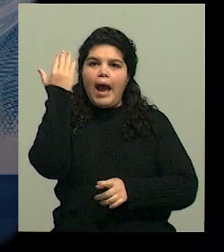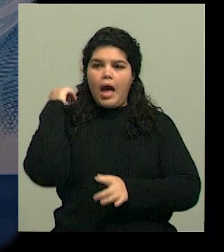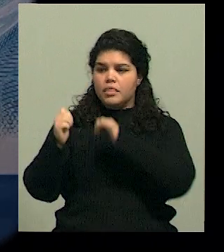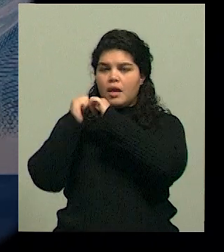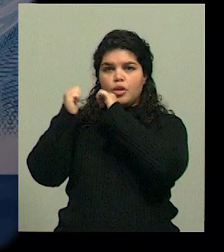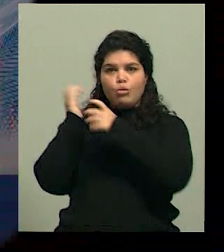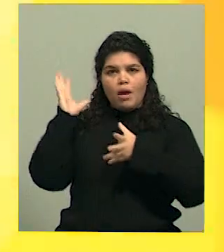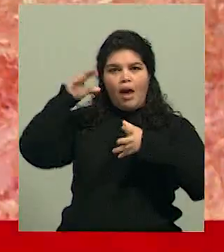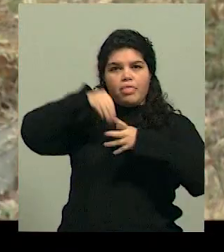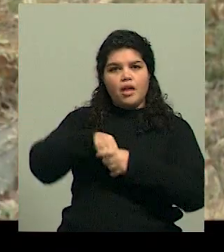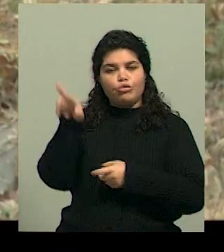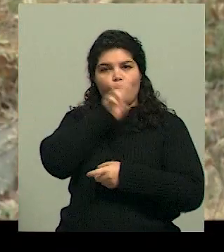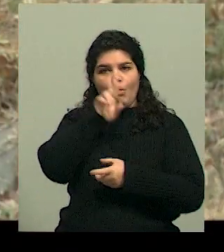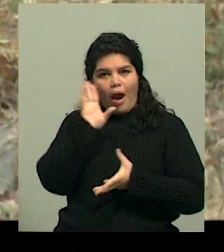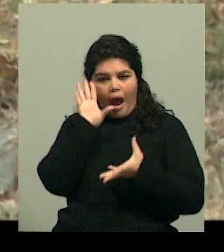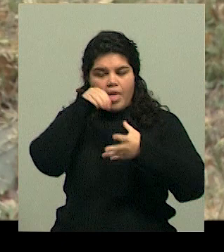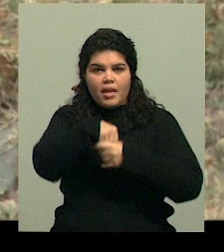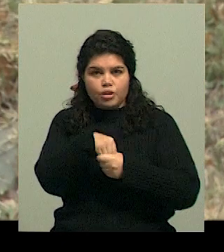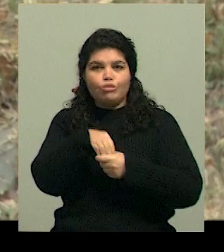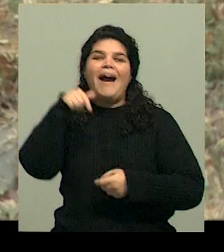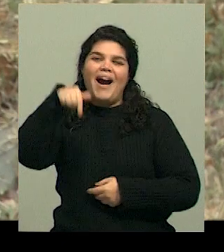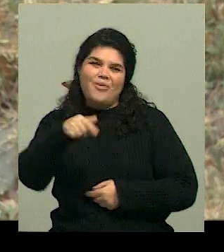en este caso historia militar, ¿sí?